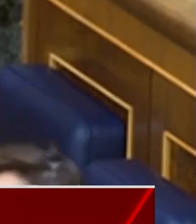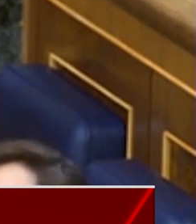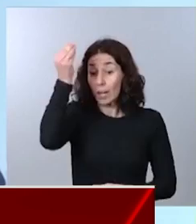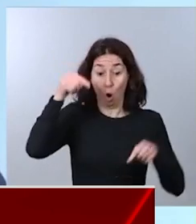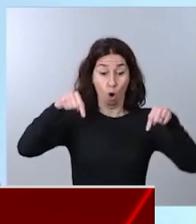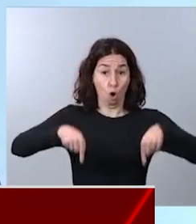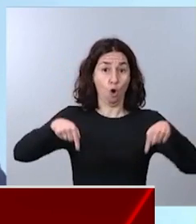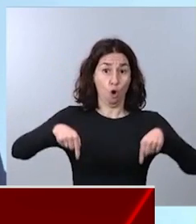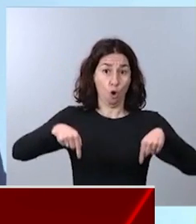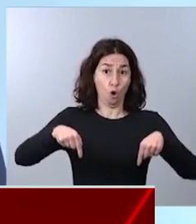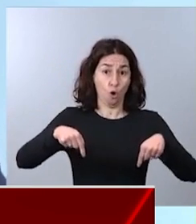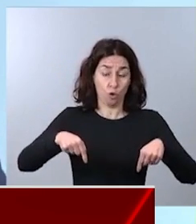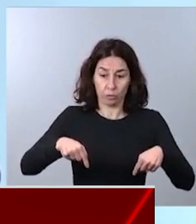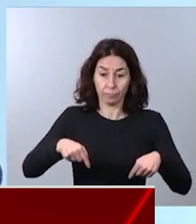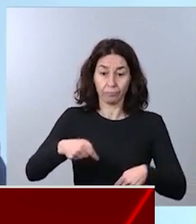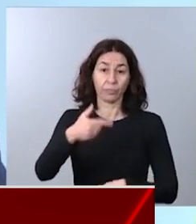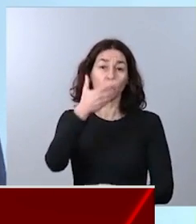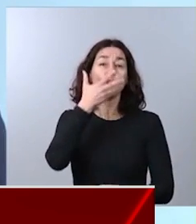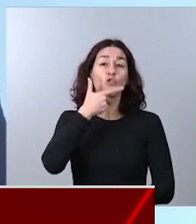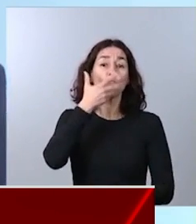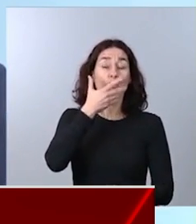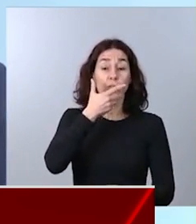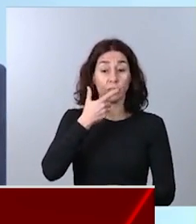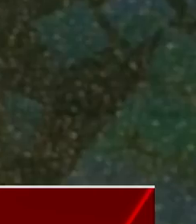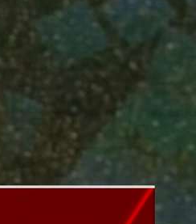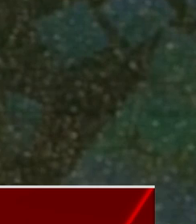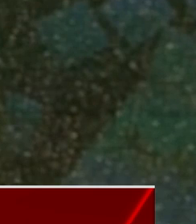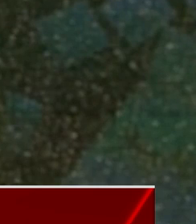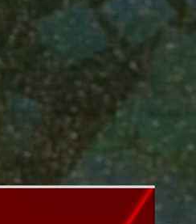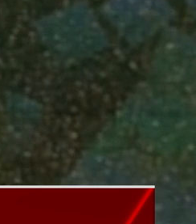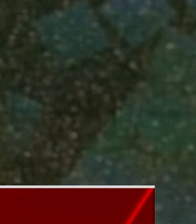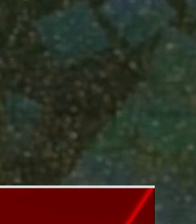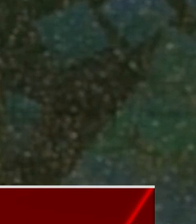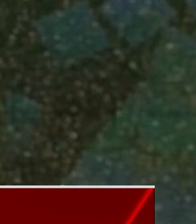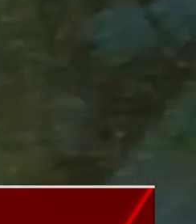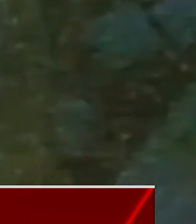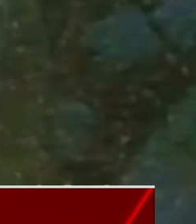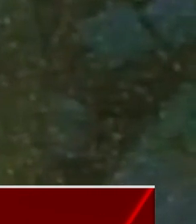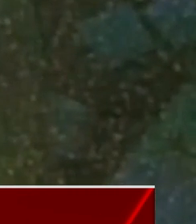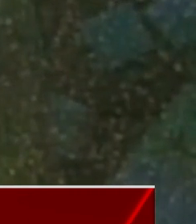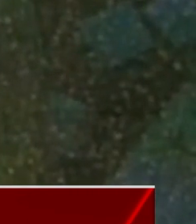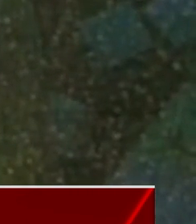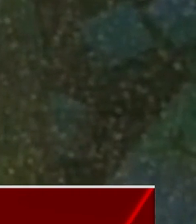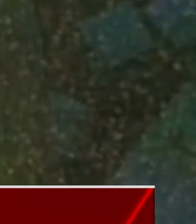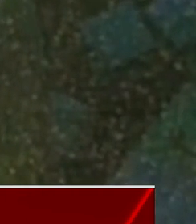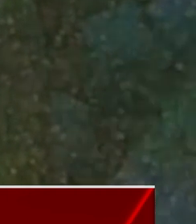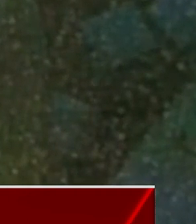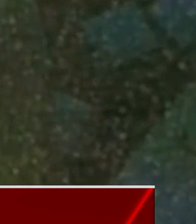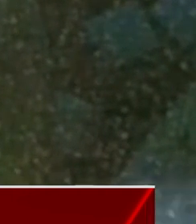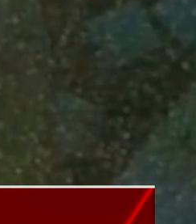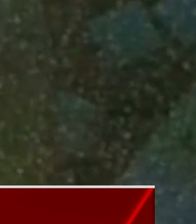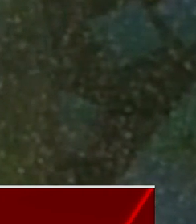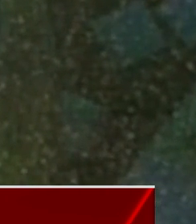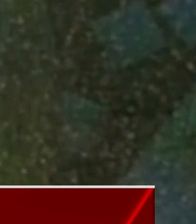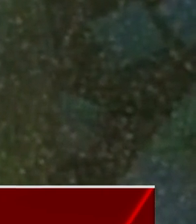ha empobrecido. El salario real, es decir, el salario descontado de la inflación,